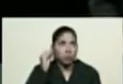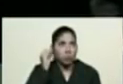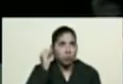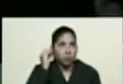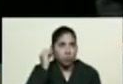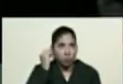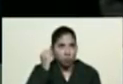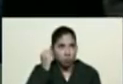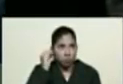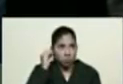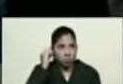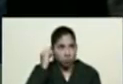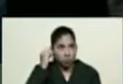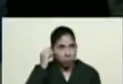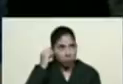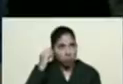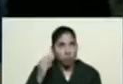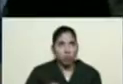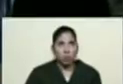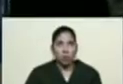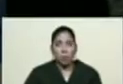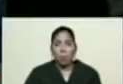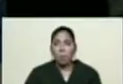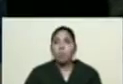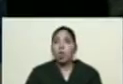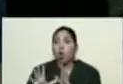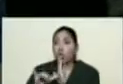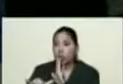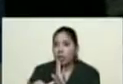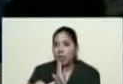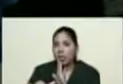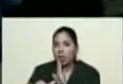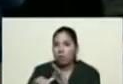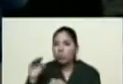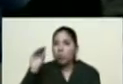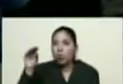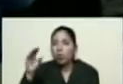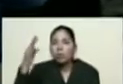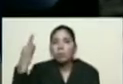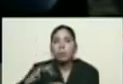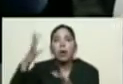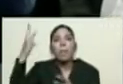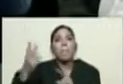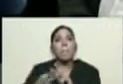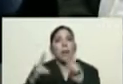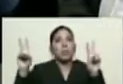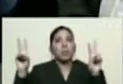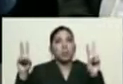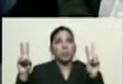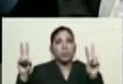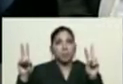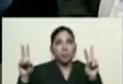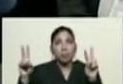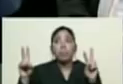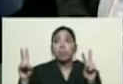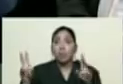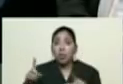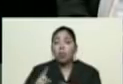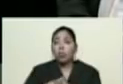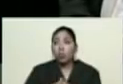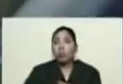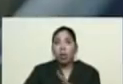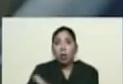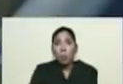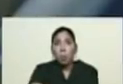con la constituyente vendrá la paz. Y uno vio cómo la derecha y el imperialismo comenzó